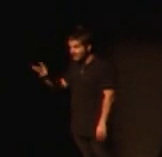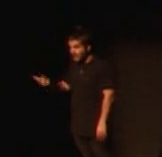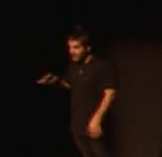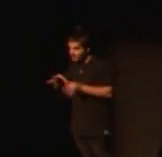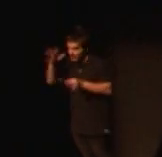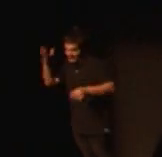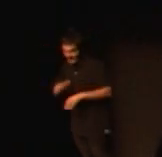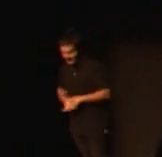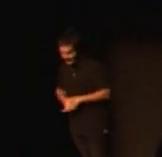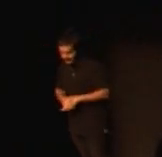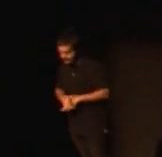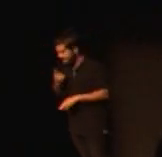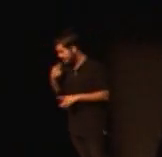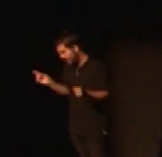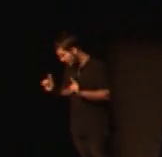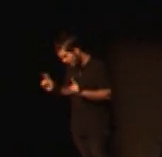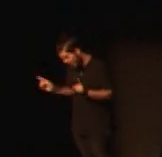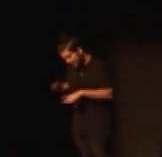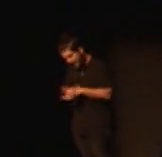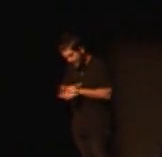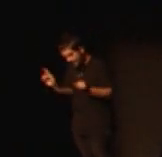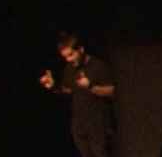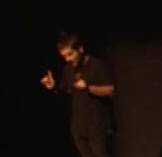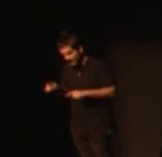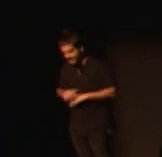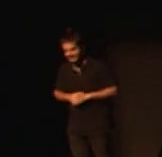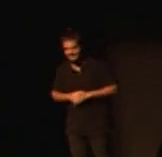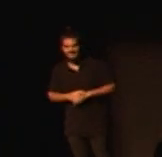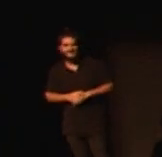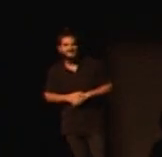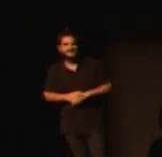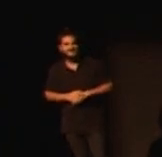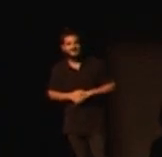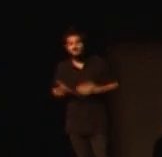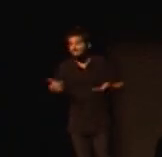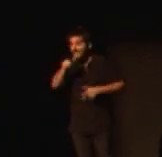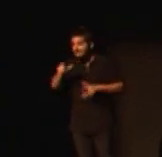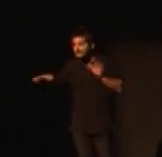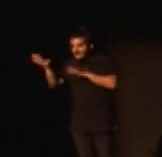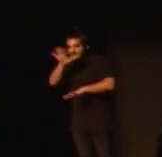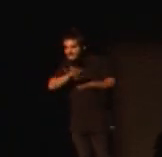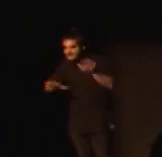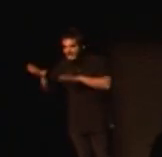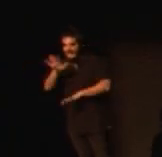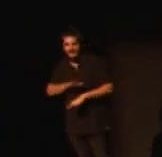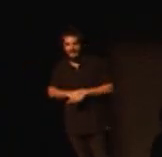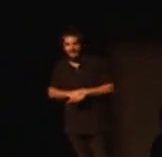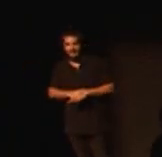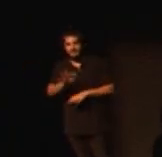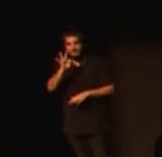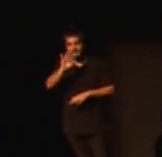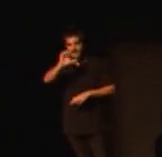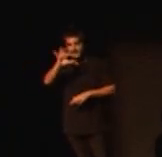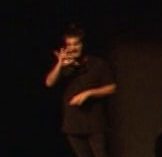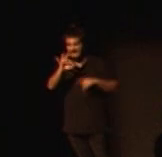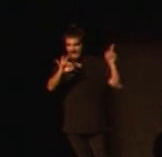con la de trenzas que me ha hecho. Pero es que la gente se lía. Como con mi amigo Teo, el bailarín que habéis visto antes. Claro, él lleva su bastón